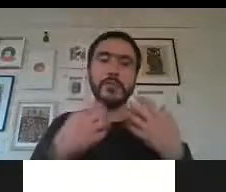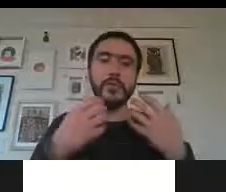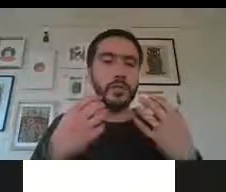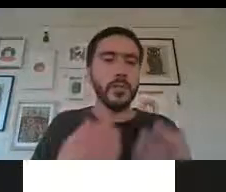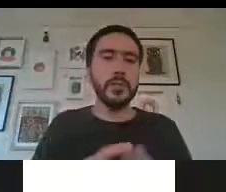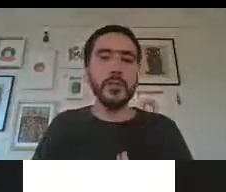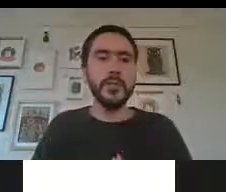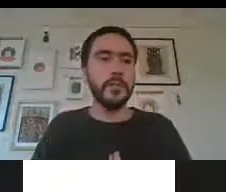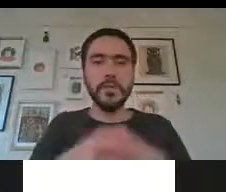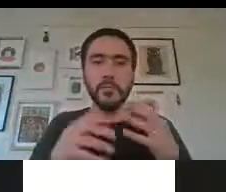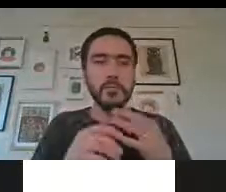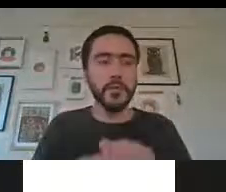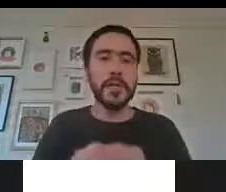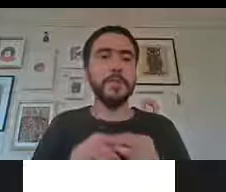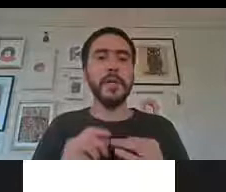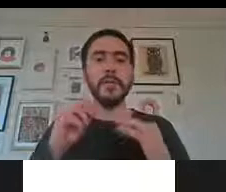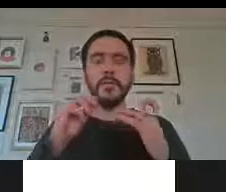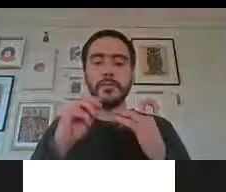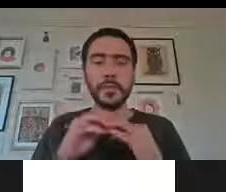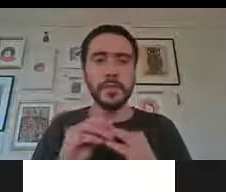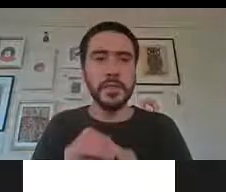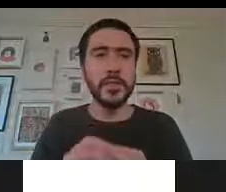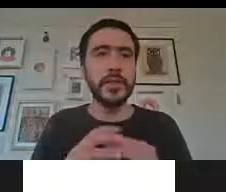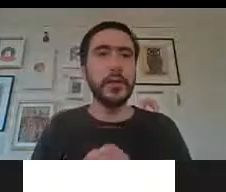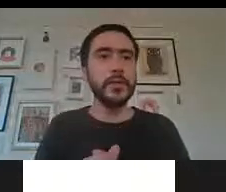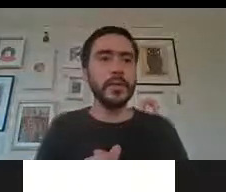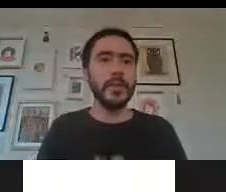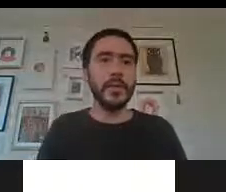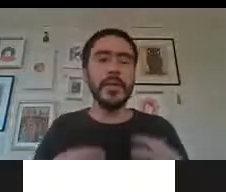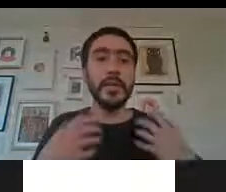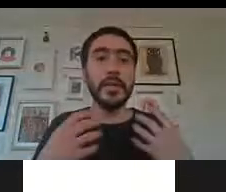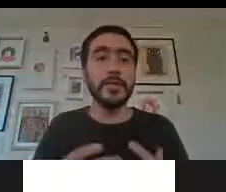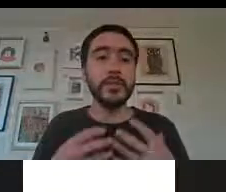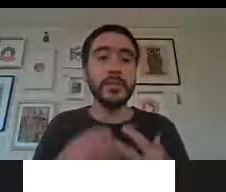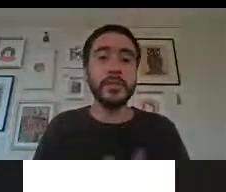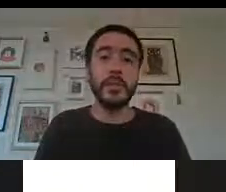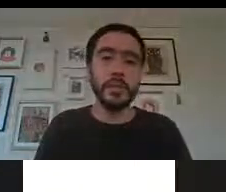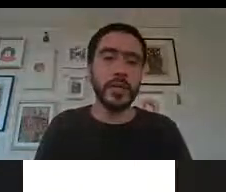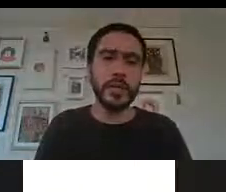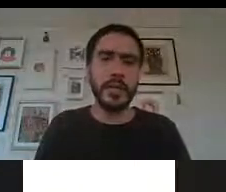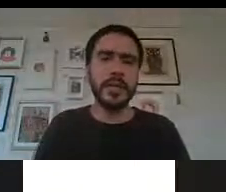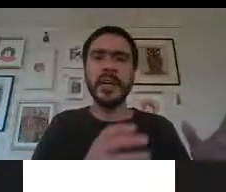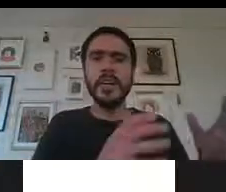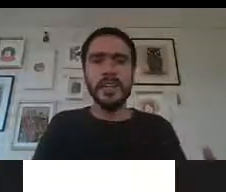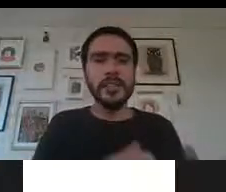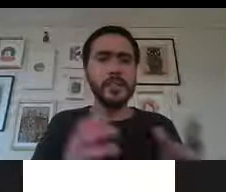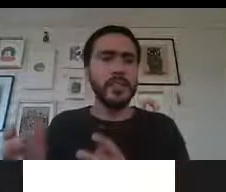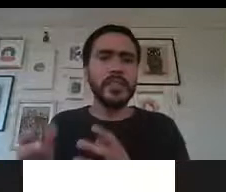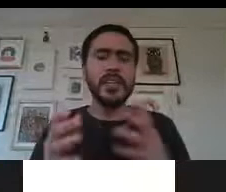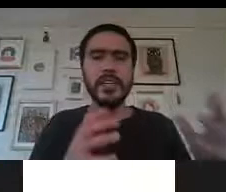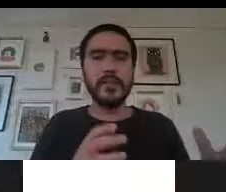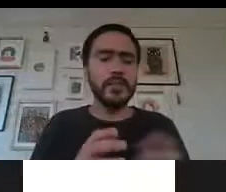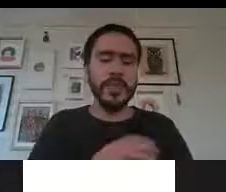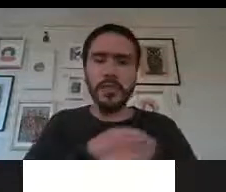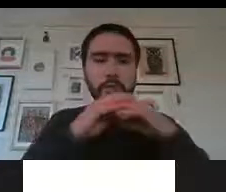Fénix, donde están, por ejemplo, portal de empleo, sesiones de coaching para lo que es la inserción o desarrollo de carrera, inscripción